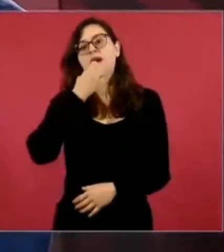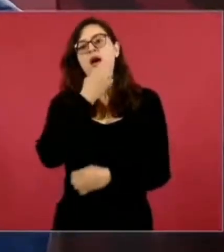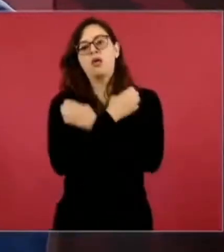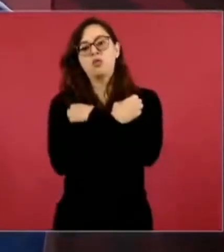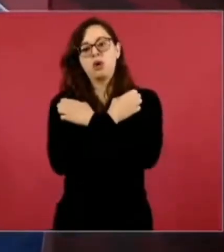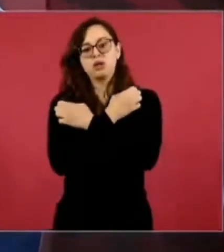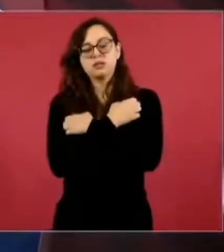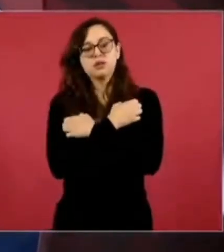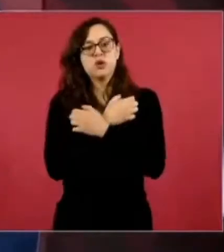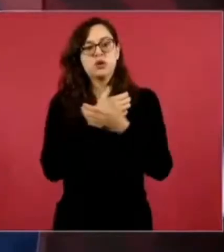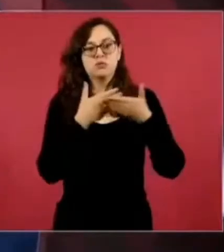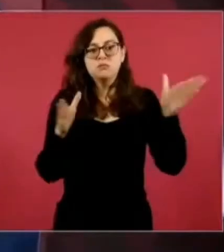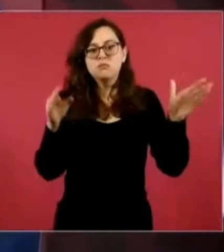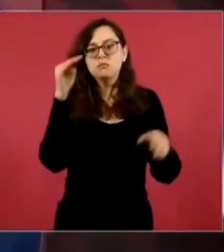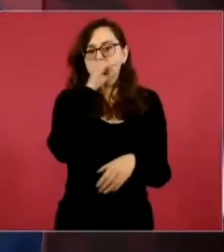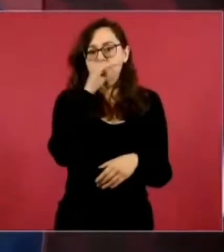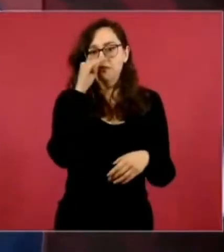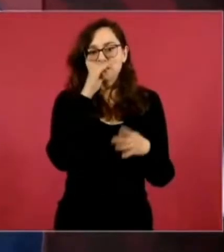y de calidad.